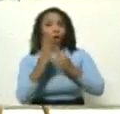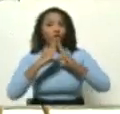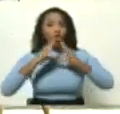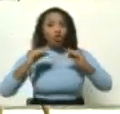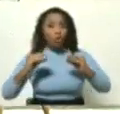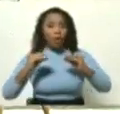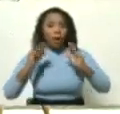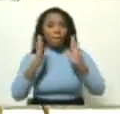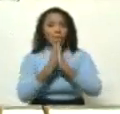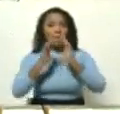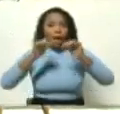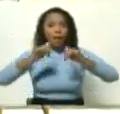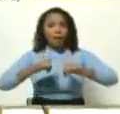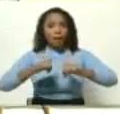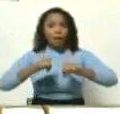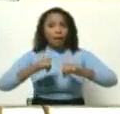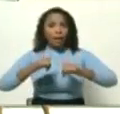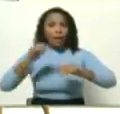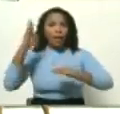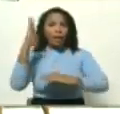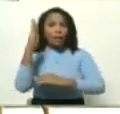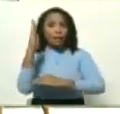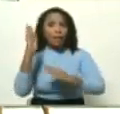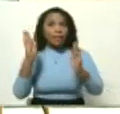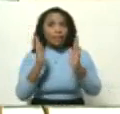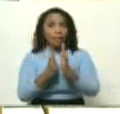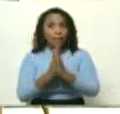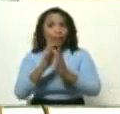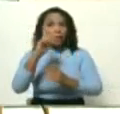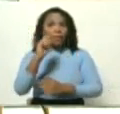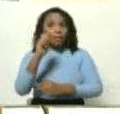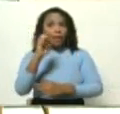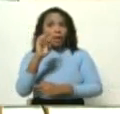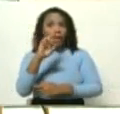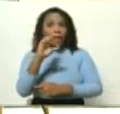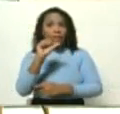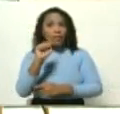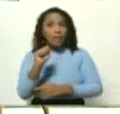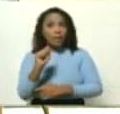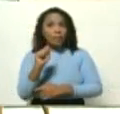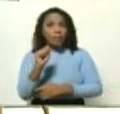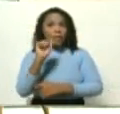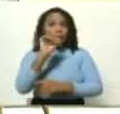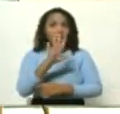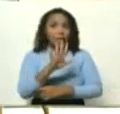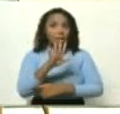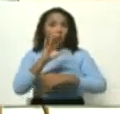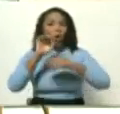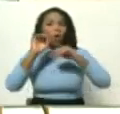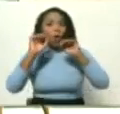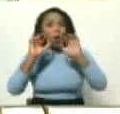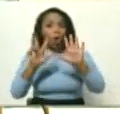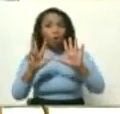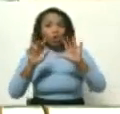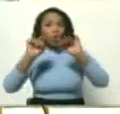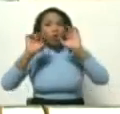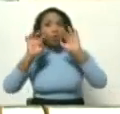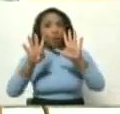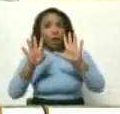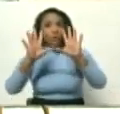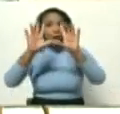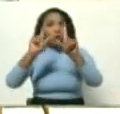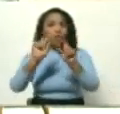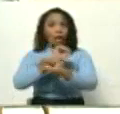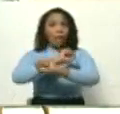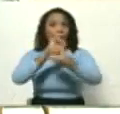misas aquí en la iglesia Santa Teresa, 5, 8, 9, 11 de la mañana, y a